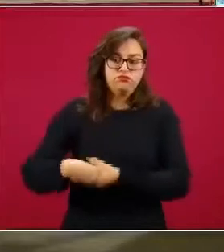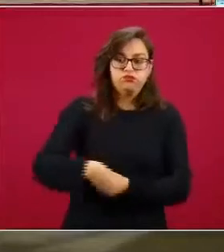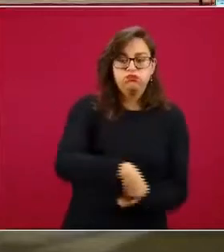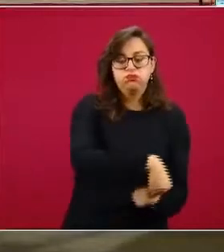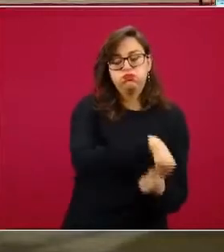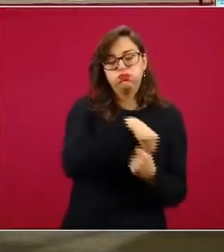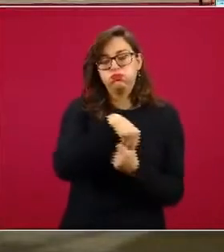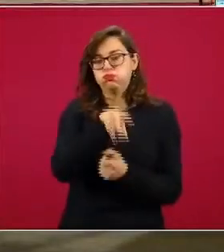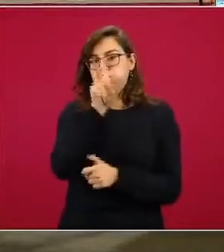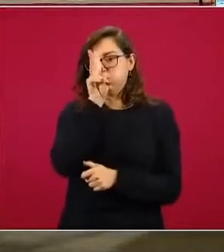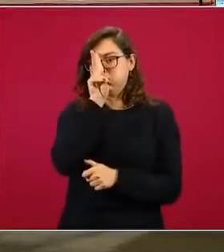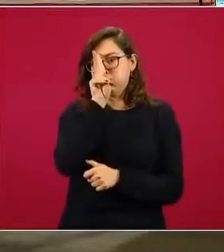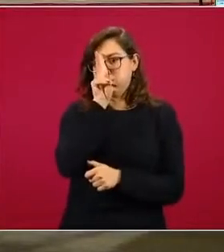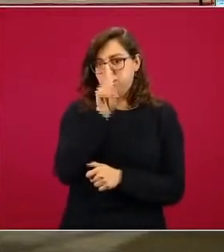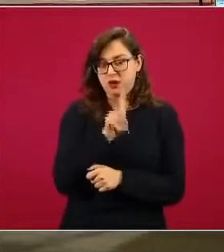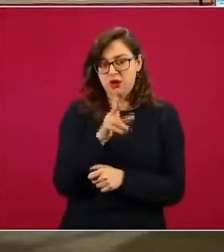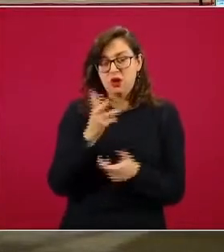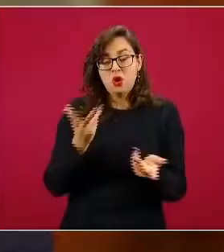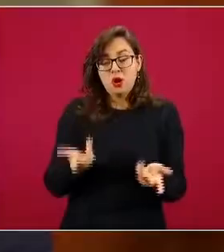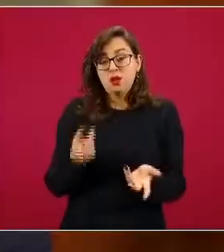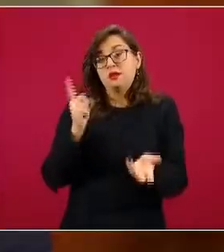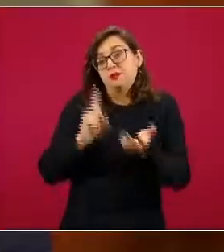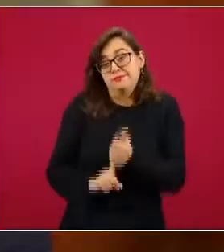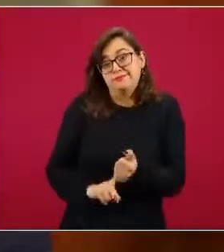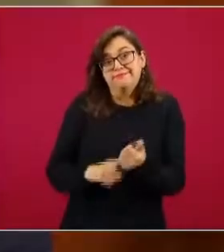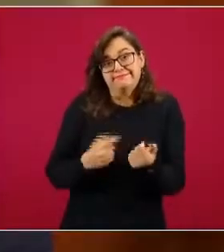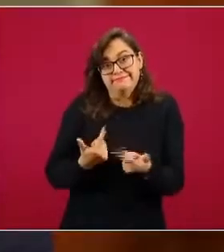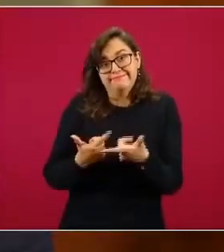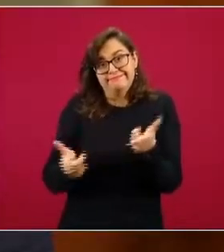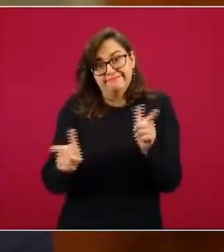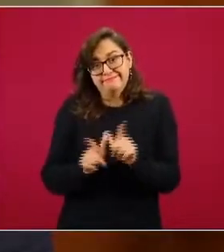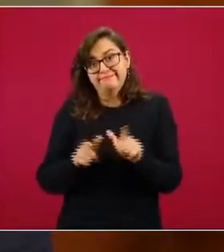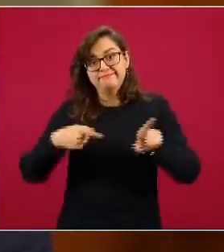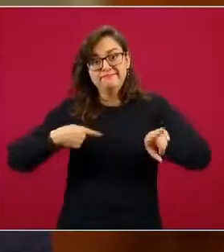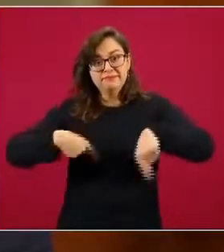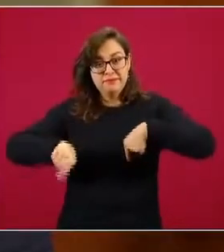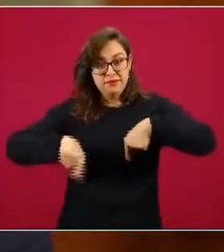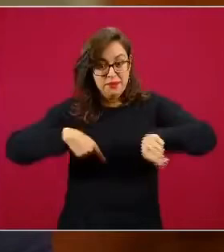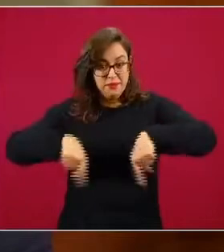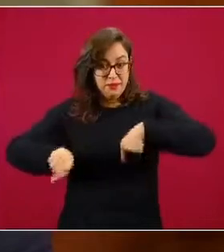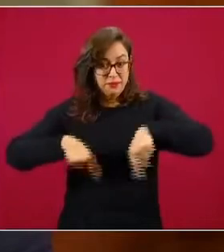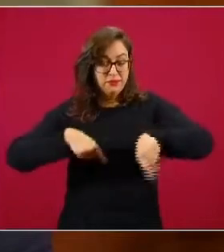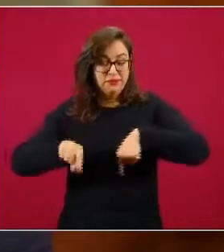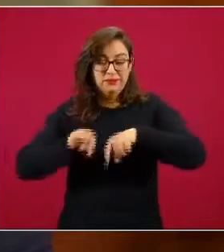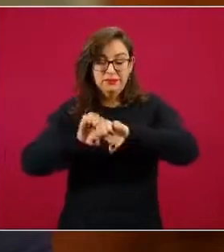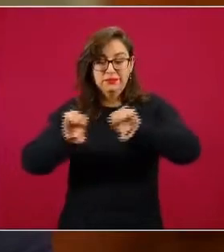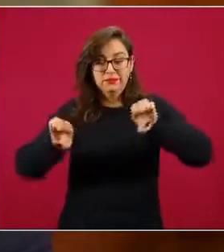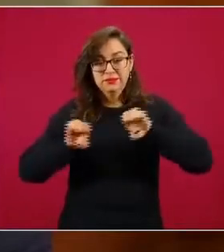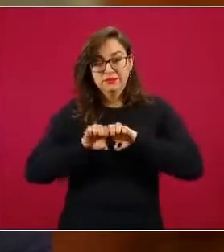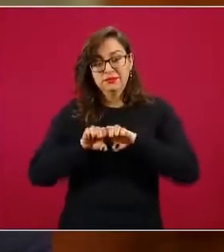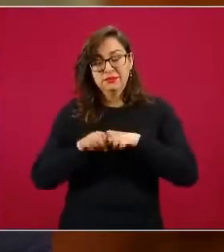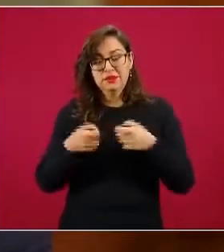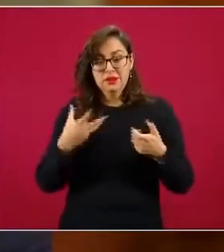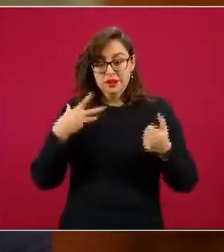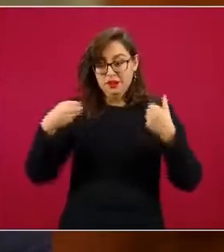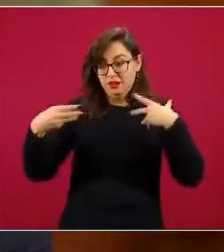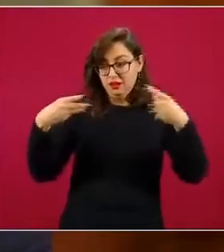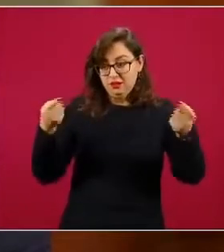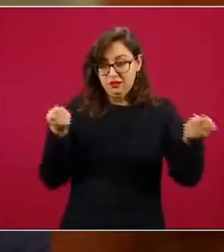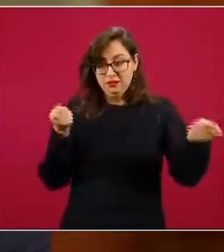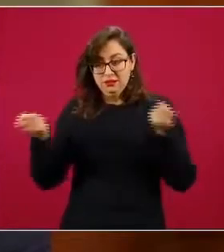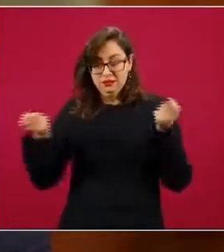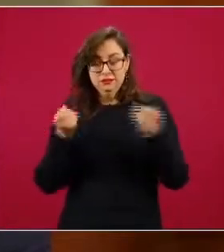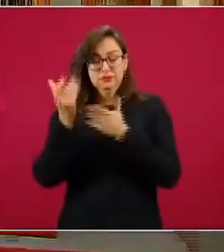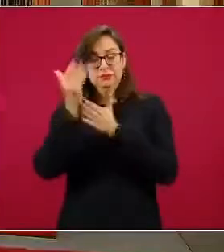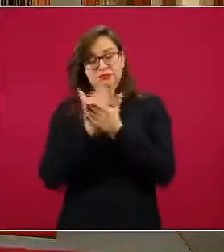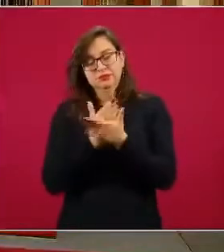las que tienen equipos de fútbol y son las que con mayor dificultad se puede controlar y se puede